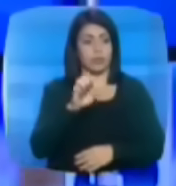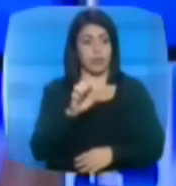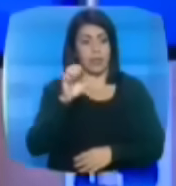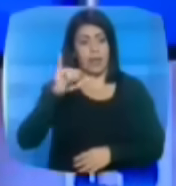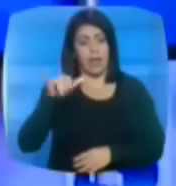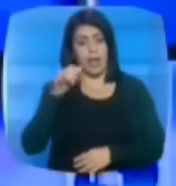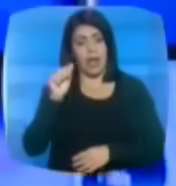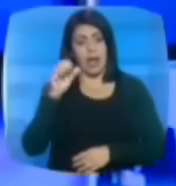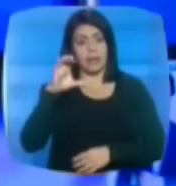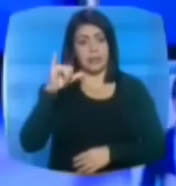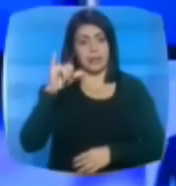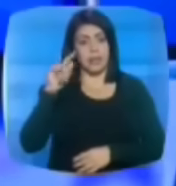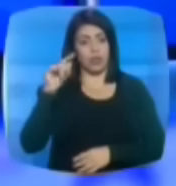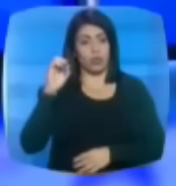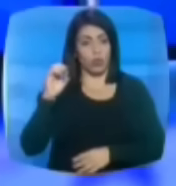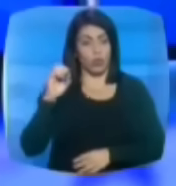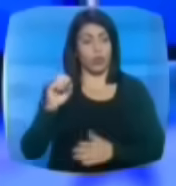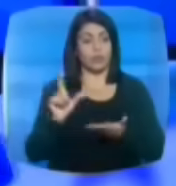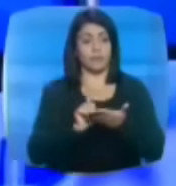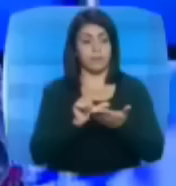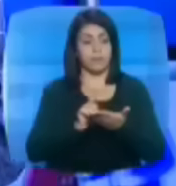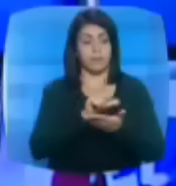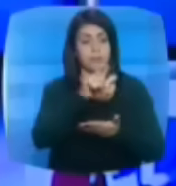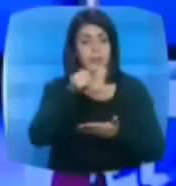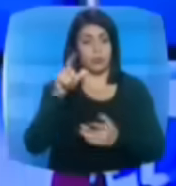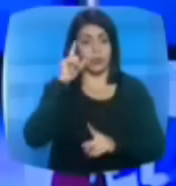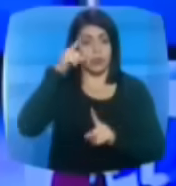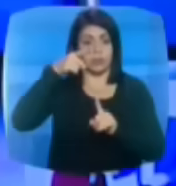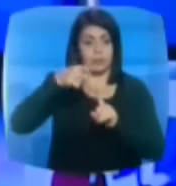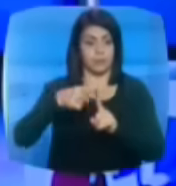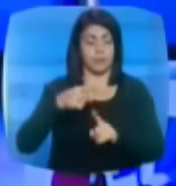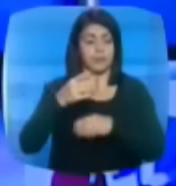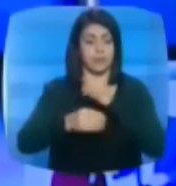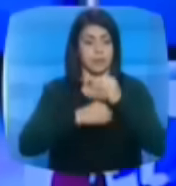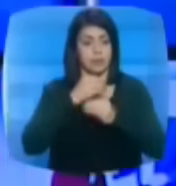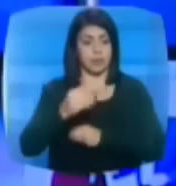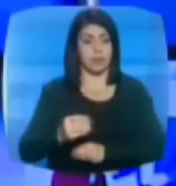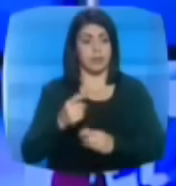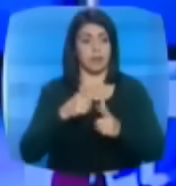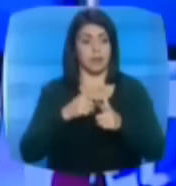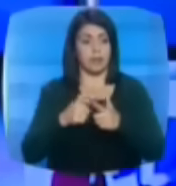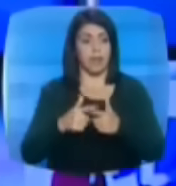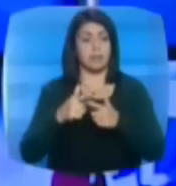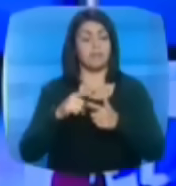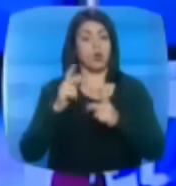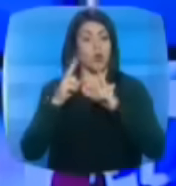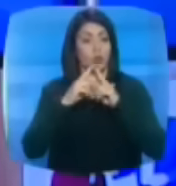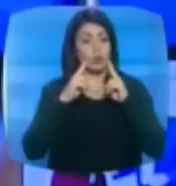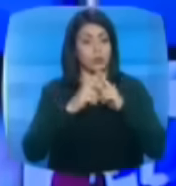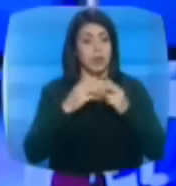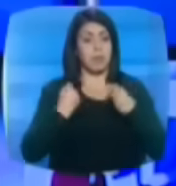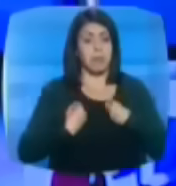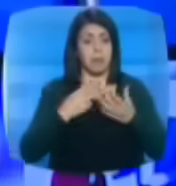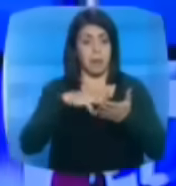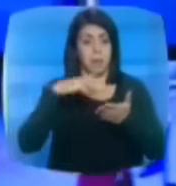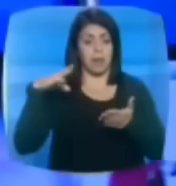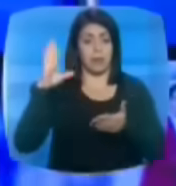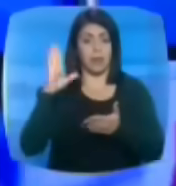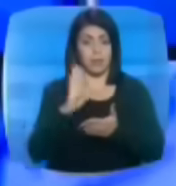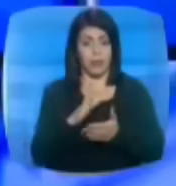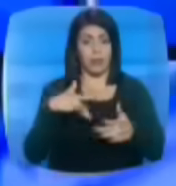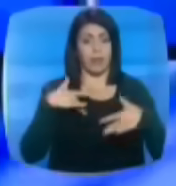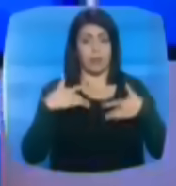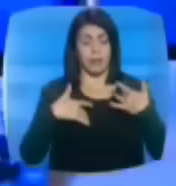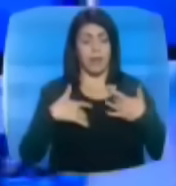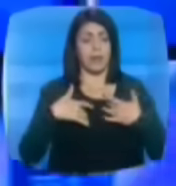gran conferencista venezolano, creador del libro Gente con Propósito, un bestseller, además es mentor deportivo, súper reconocido, vive en Miami, pero viene justamente a este